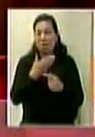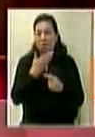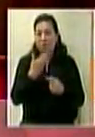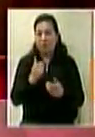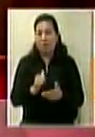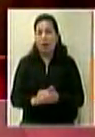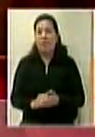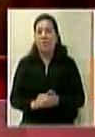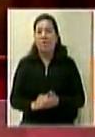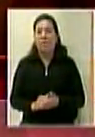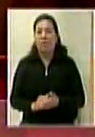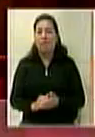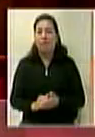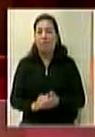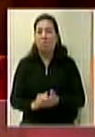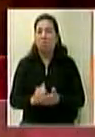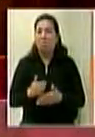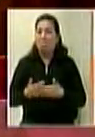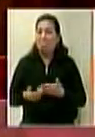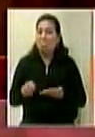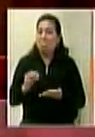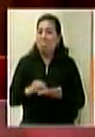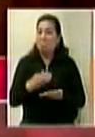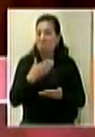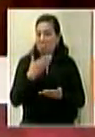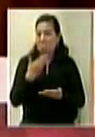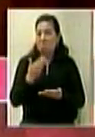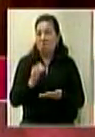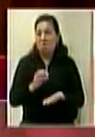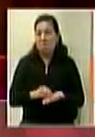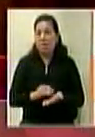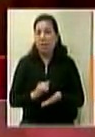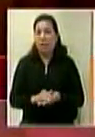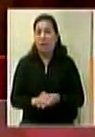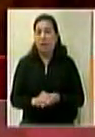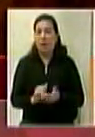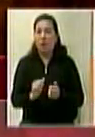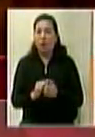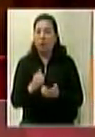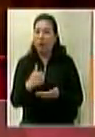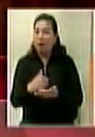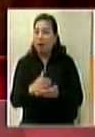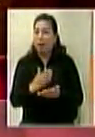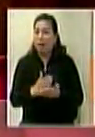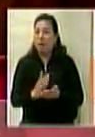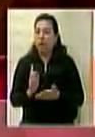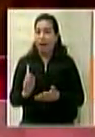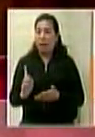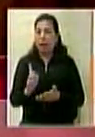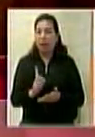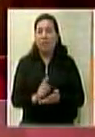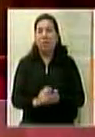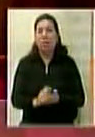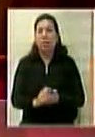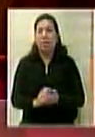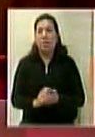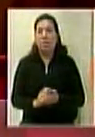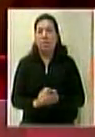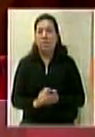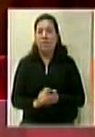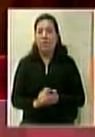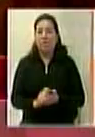mejorando. Y vamos a mejorar más con la participación de cada uno en